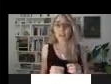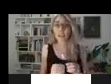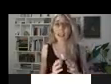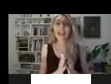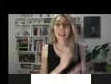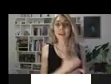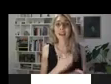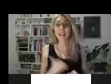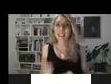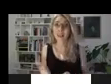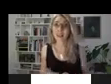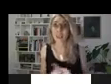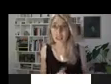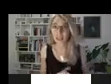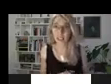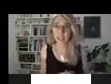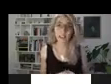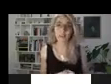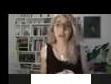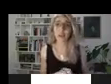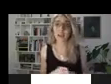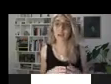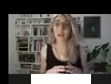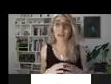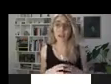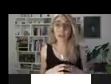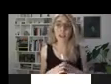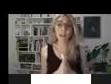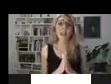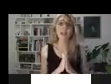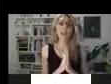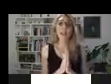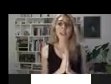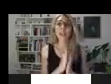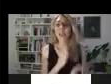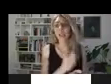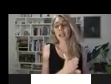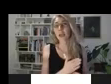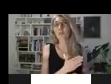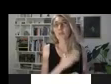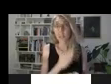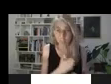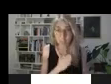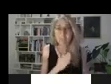súper importante, que va llevando adelante este tipo de mediciones y que